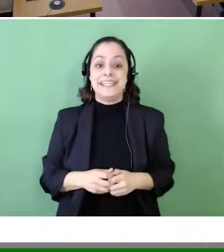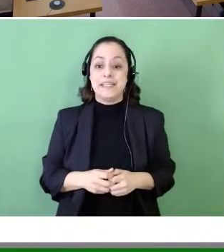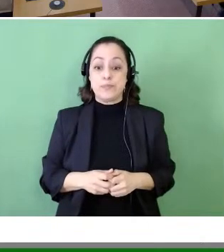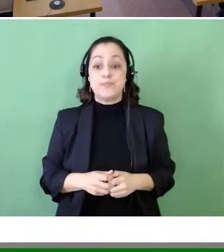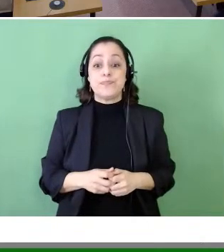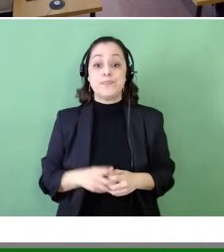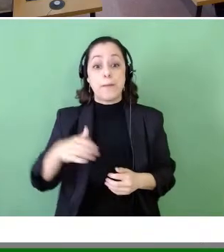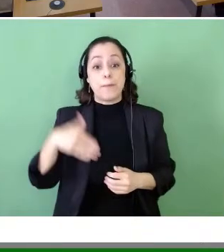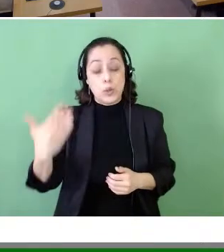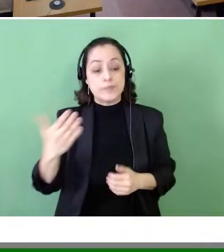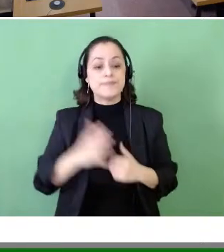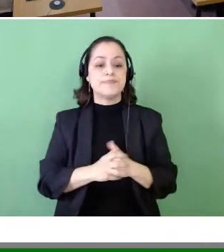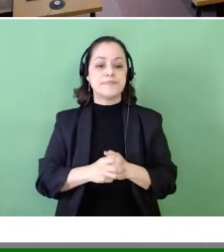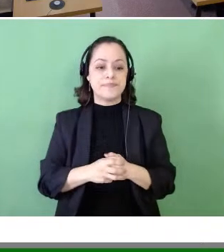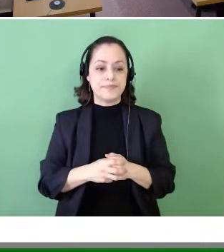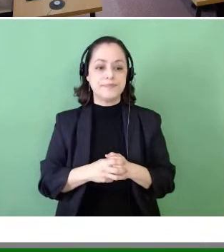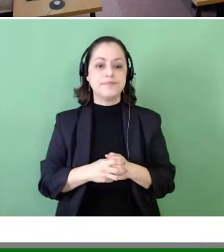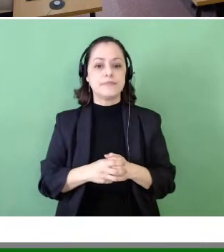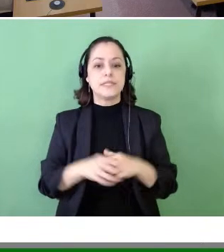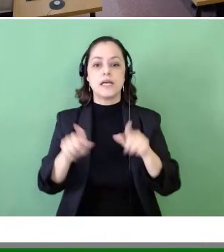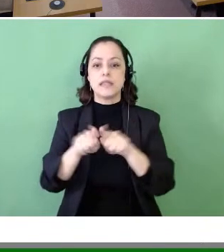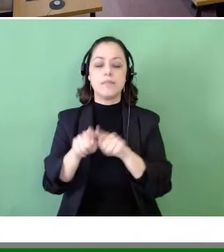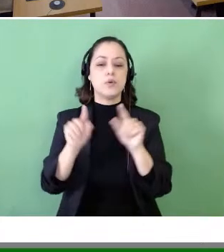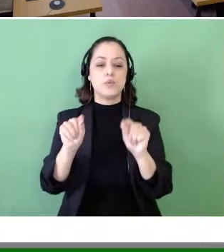próxima. Tenemos aquí